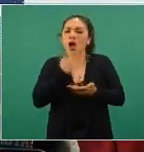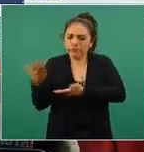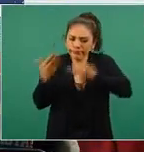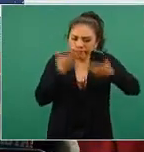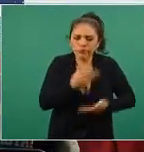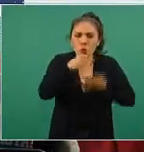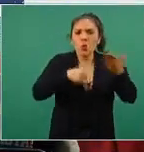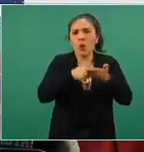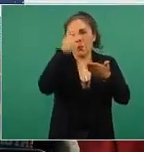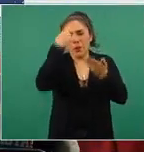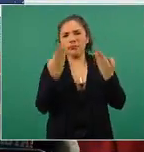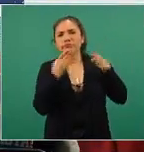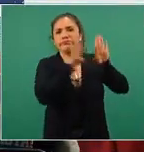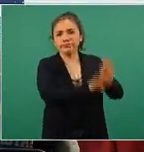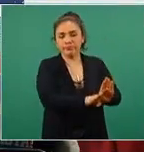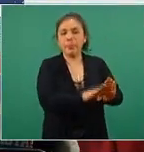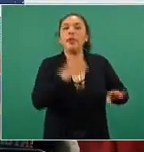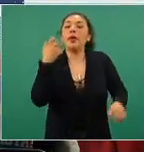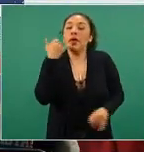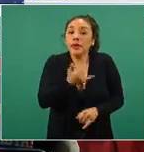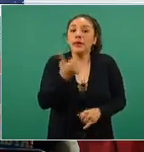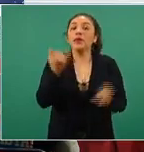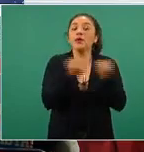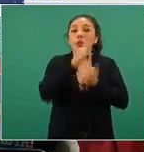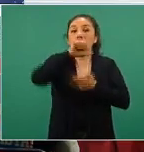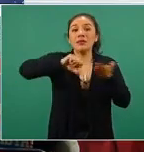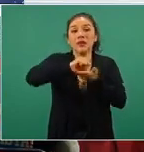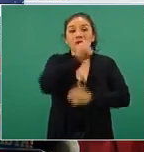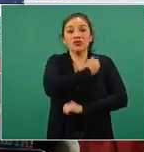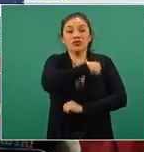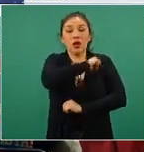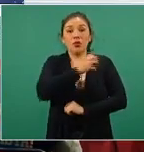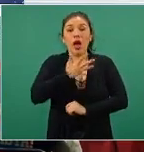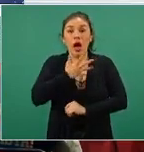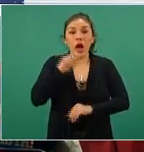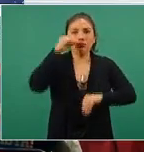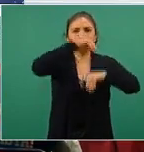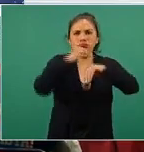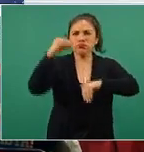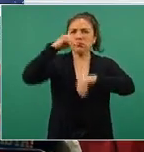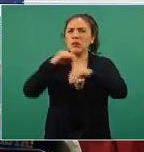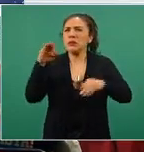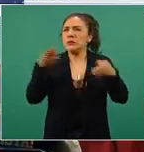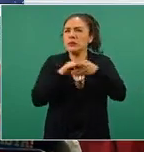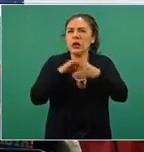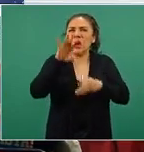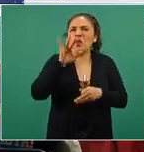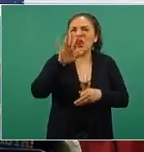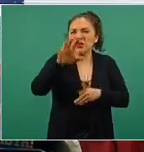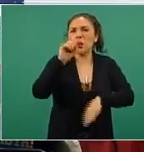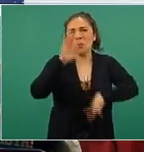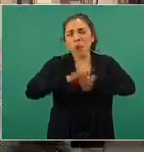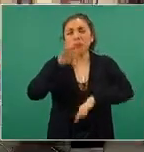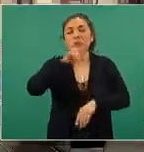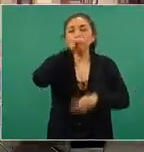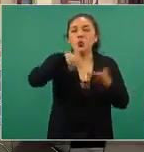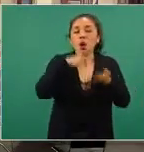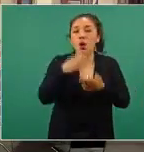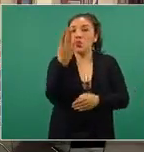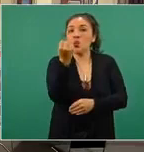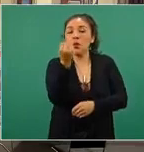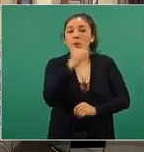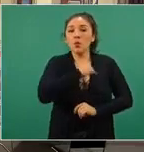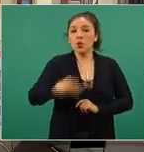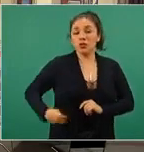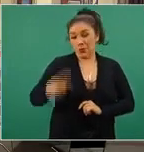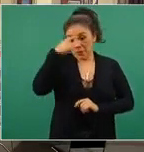para aislamiento y por supuesto los centros de salud que se encuentran colocados, más de 45 en los 9 municipios que ocupa la